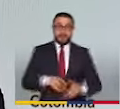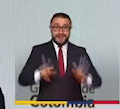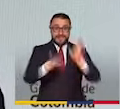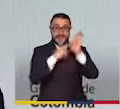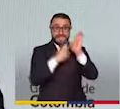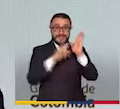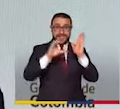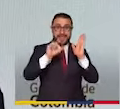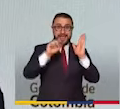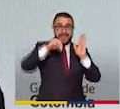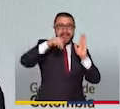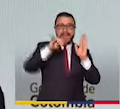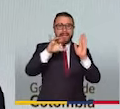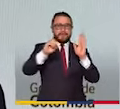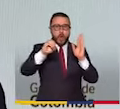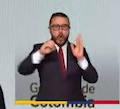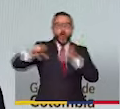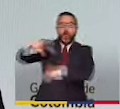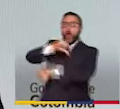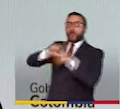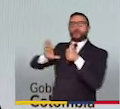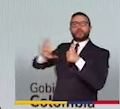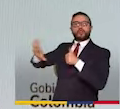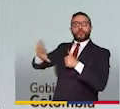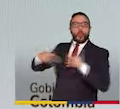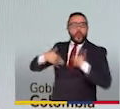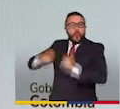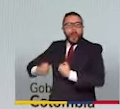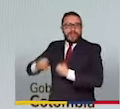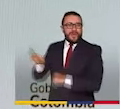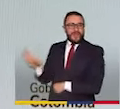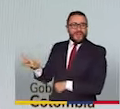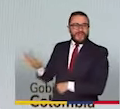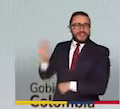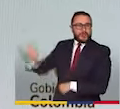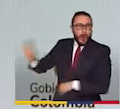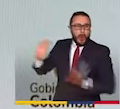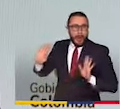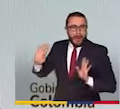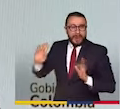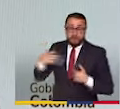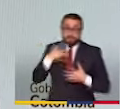Cambio, con otros dueños, pero pronuncio el nombre porque hablo con la verdad, dijo: